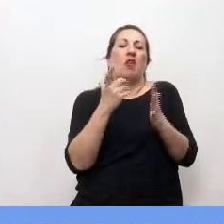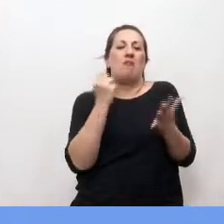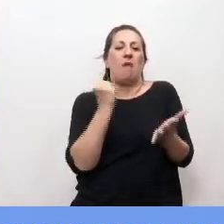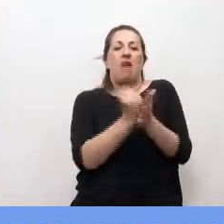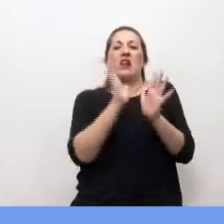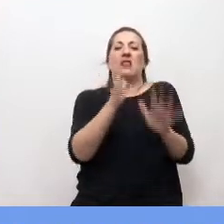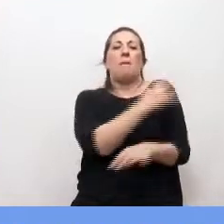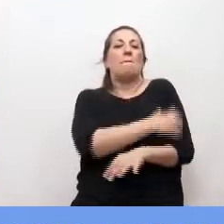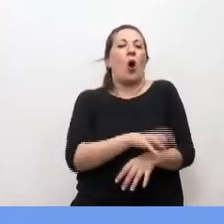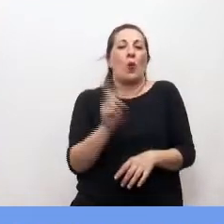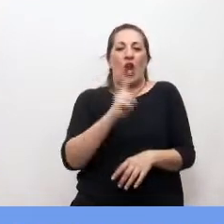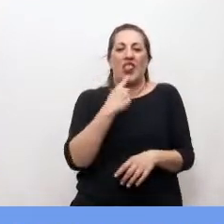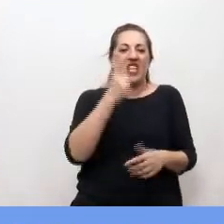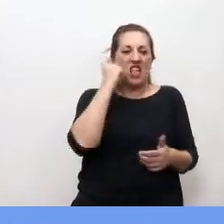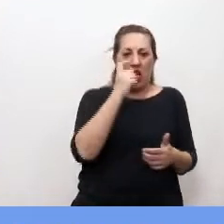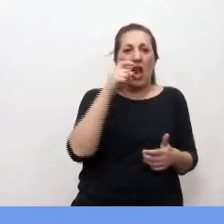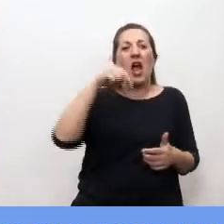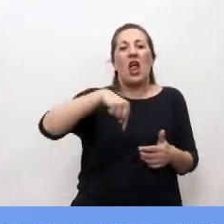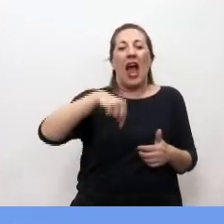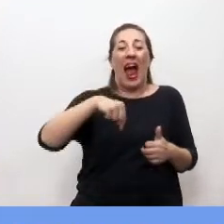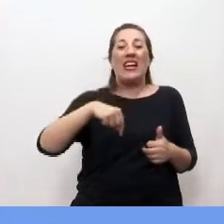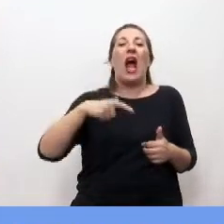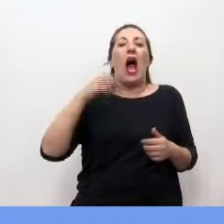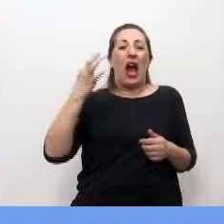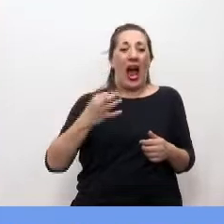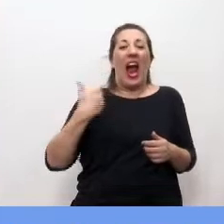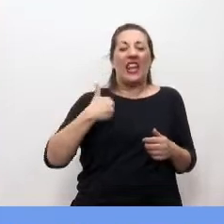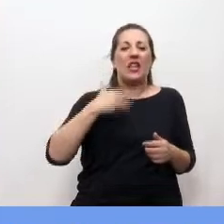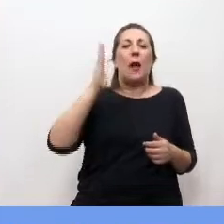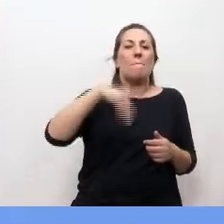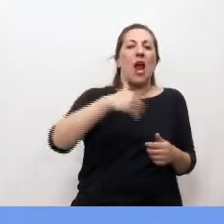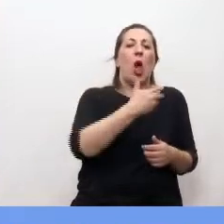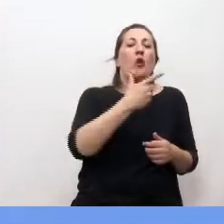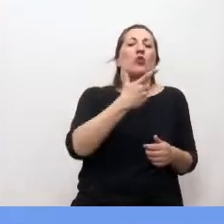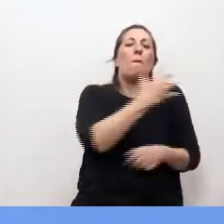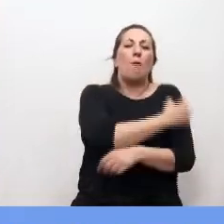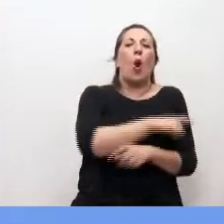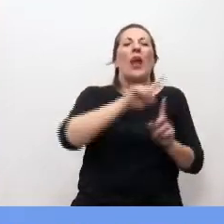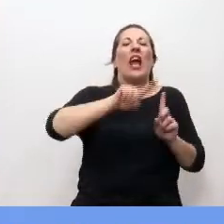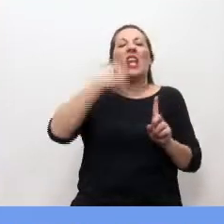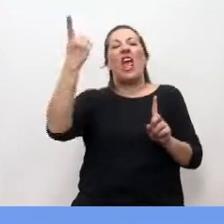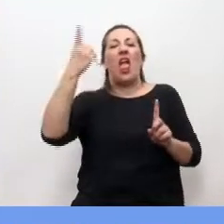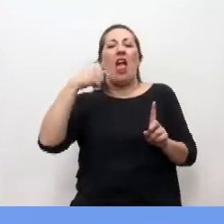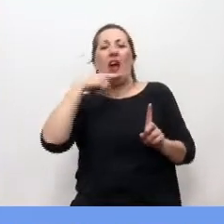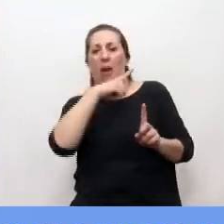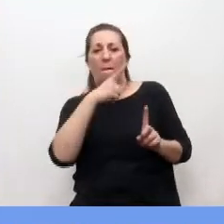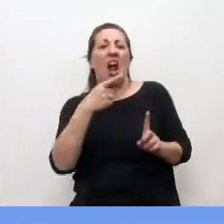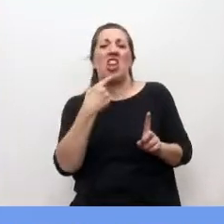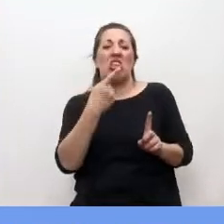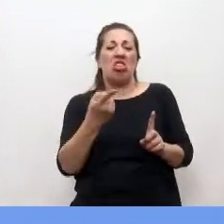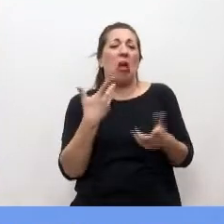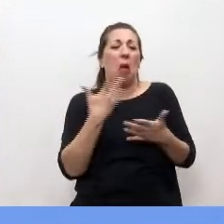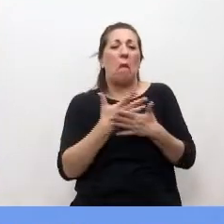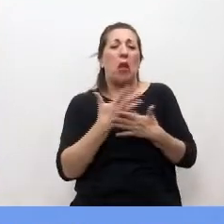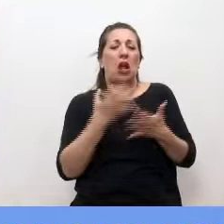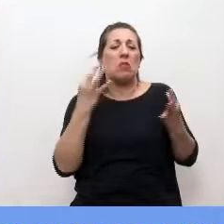tenemos menos pobres que Alemania nos dijo sin ponerse Colorado el gabinete Aníbal Fernández en